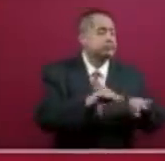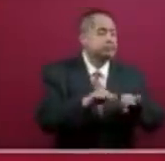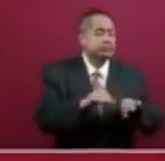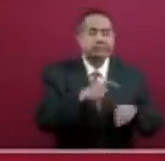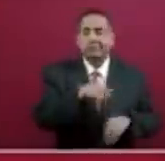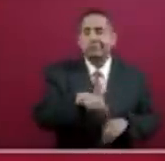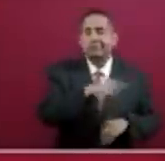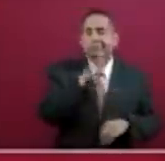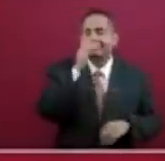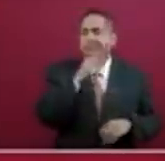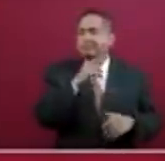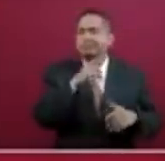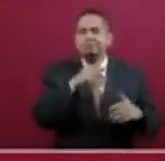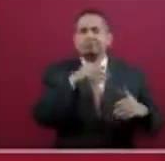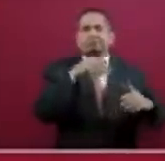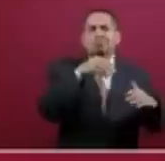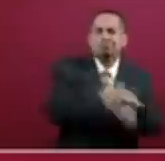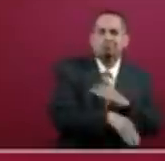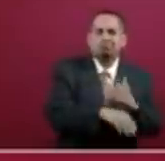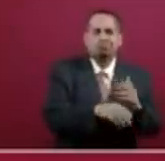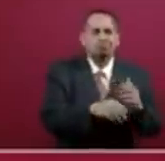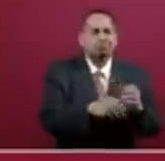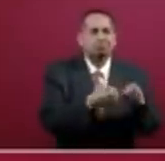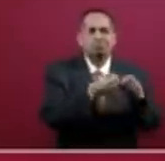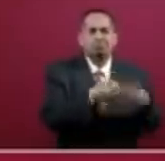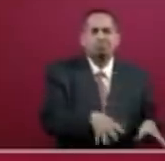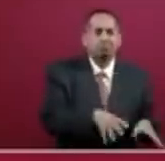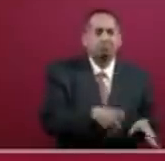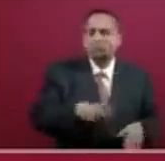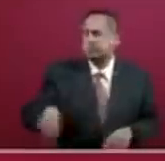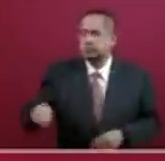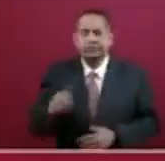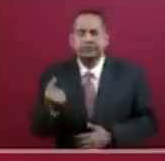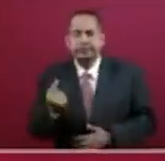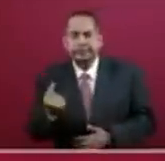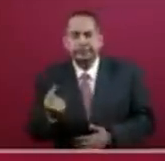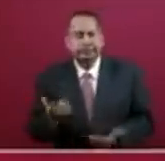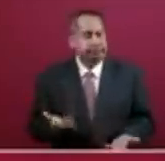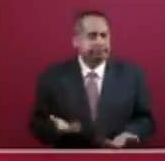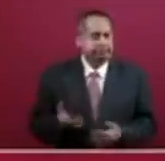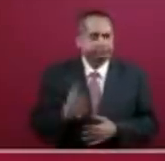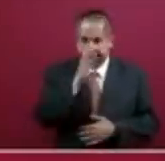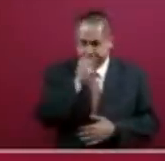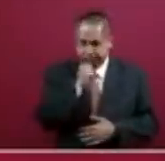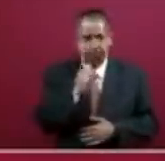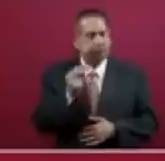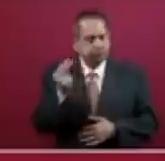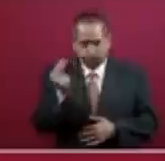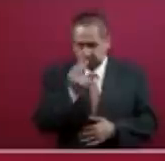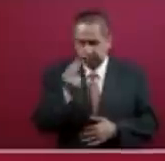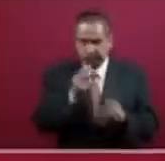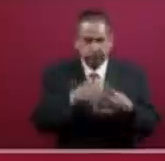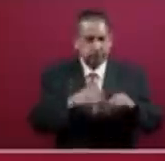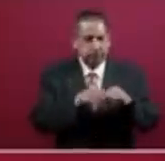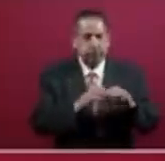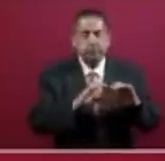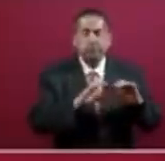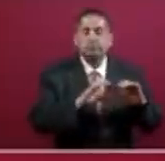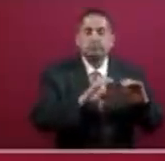pueden quebrar las empresas. No puede haber mortandad de